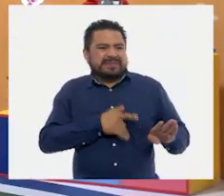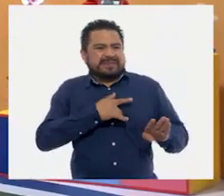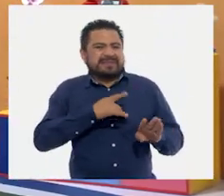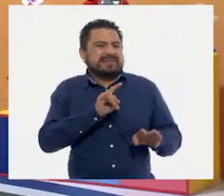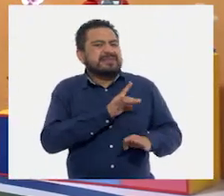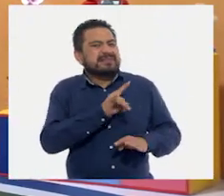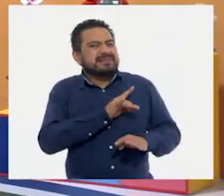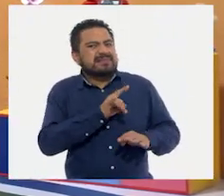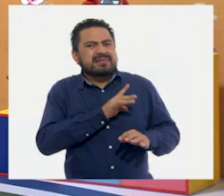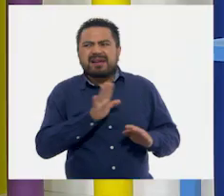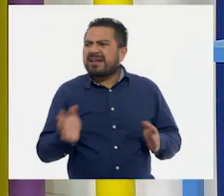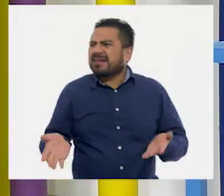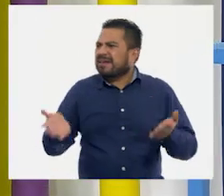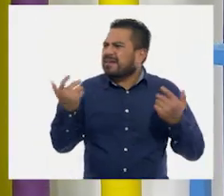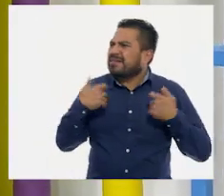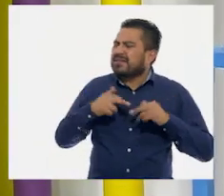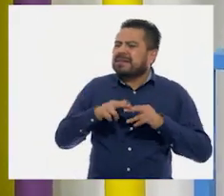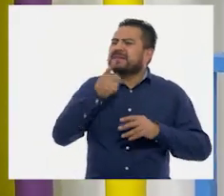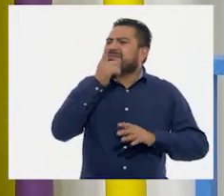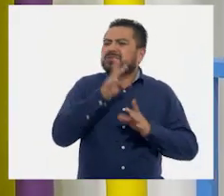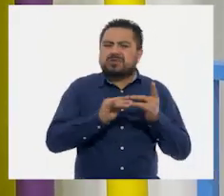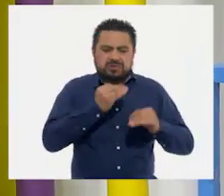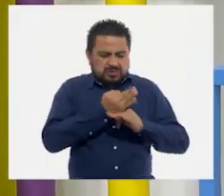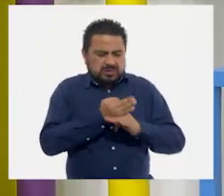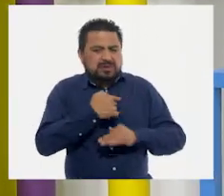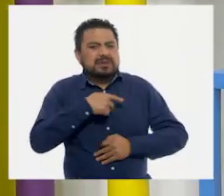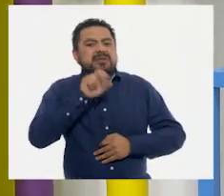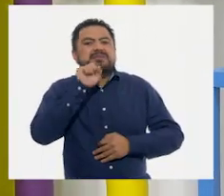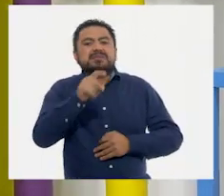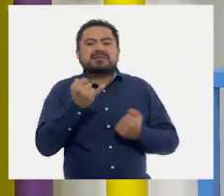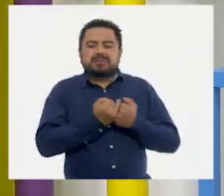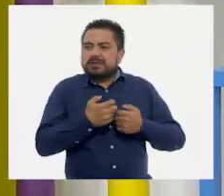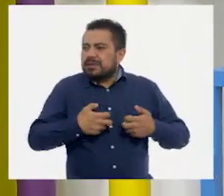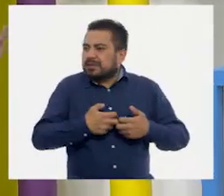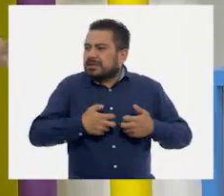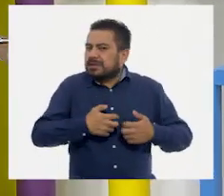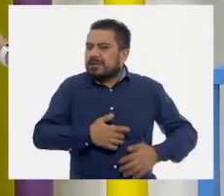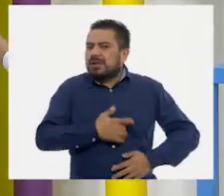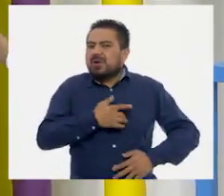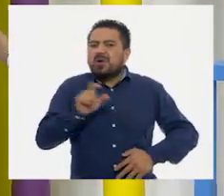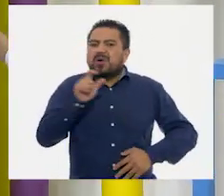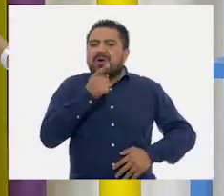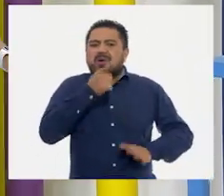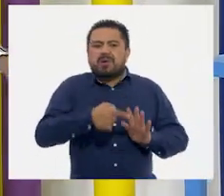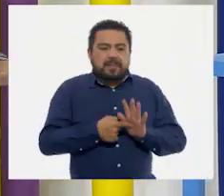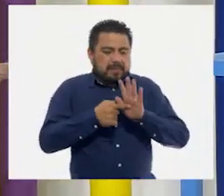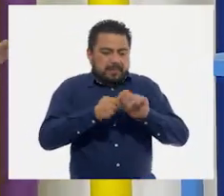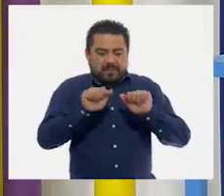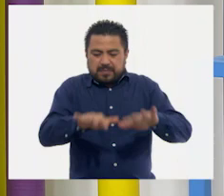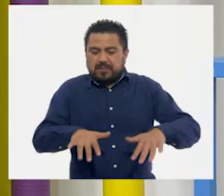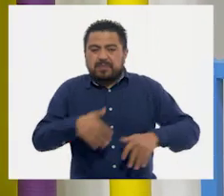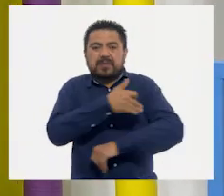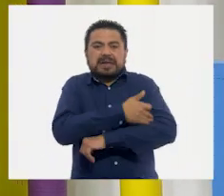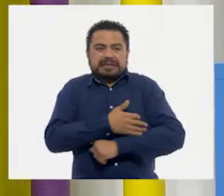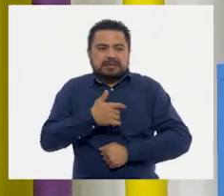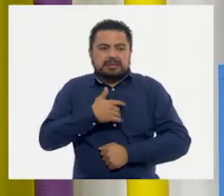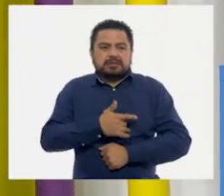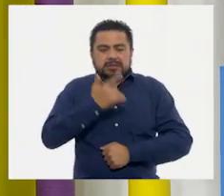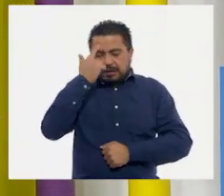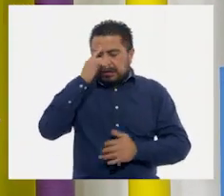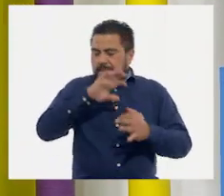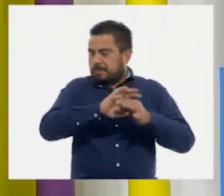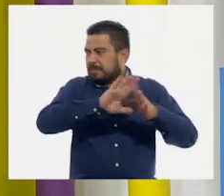me da miedo. Ay, profe Alan, qué bueno que lo dijiste, porque yo la verdad también estoy muy nerviosa. Sí. En cuanto dijiste presentarlo a la familia, como que se me